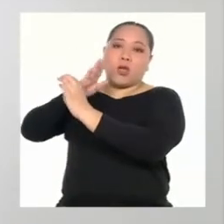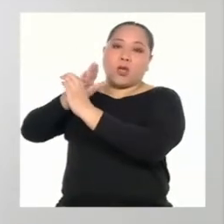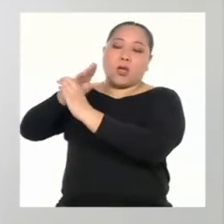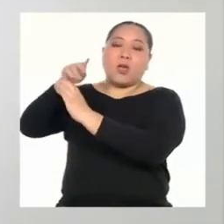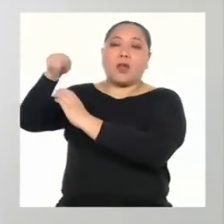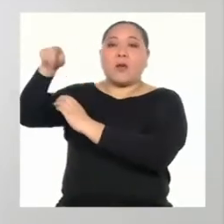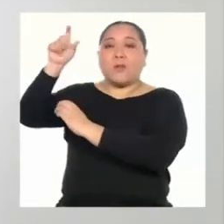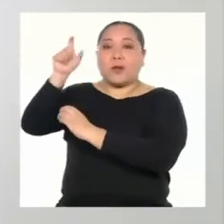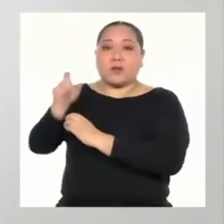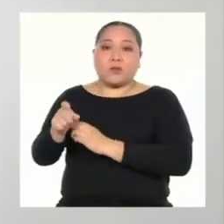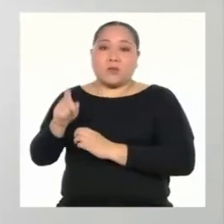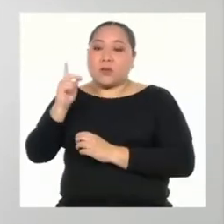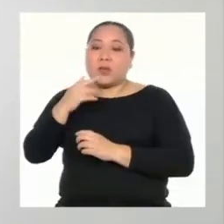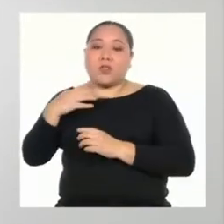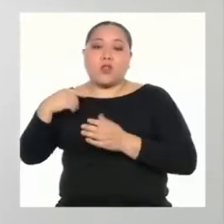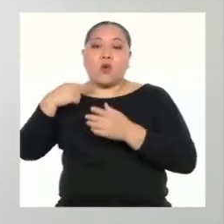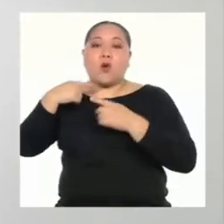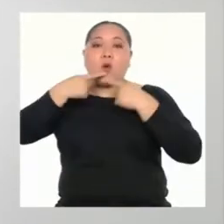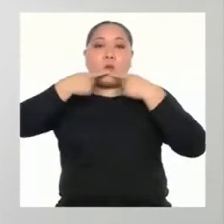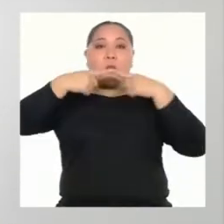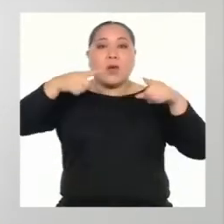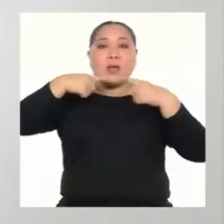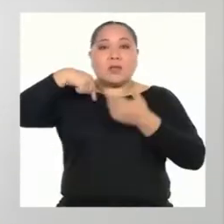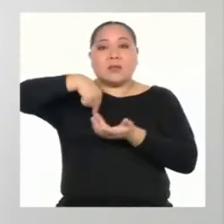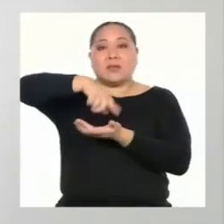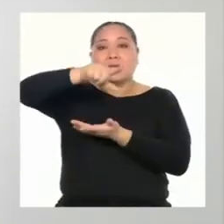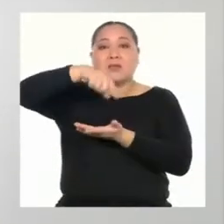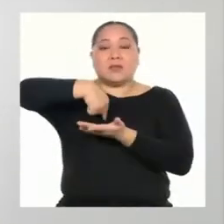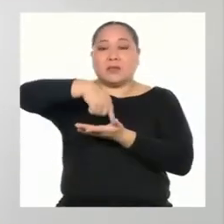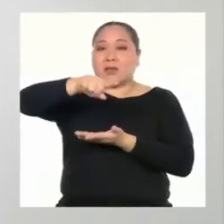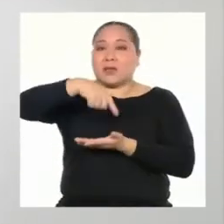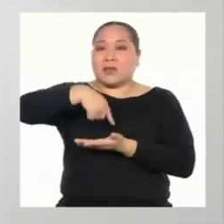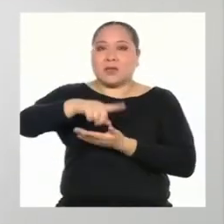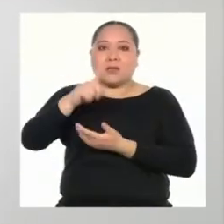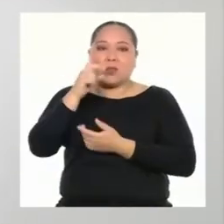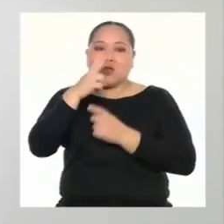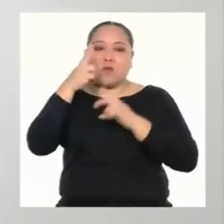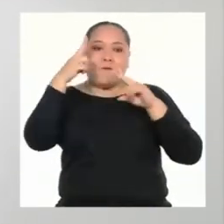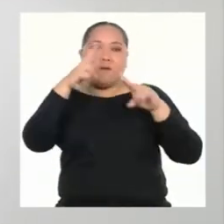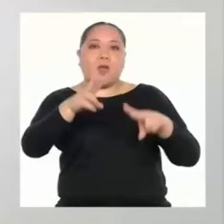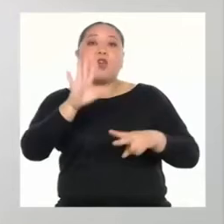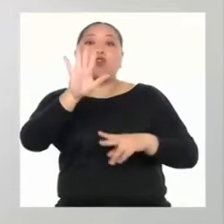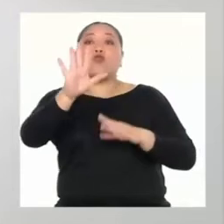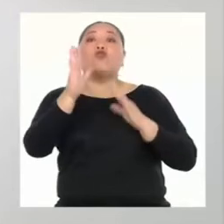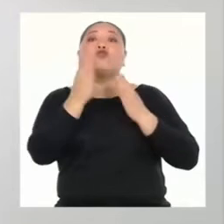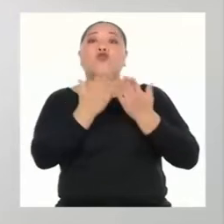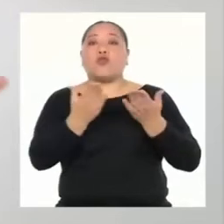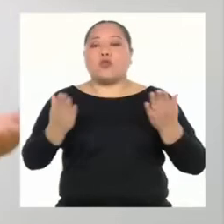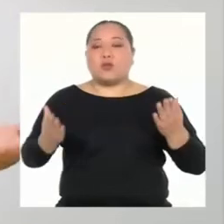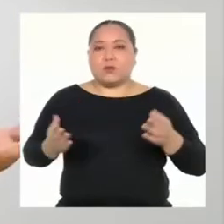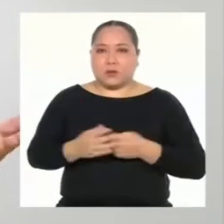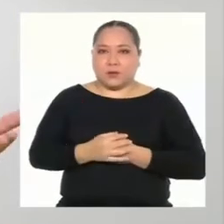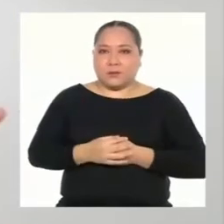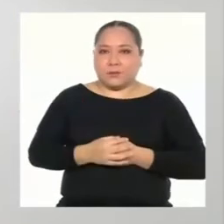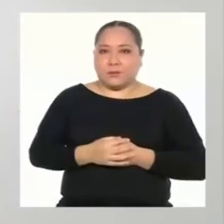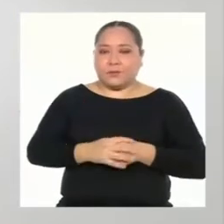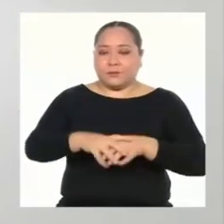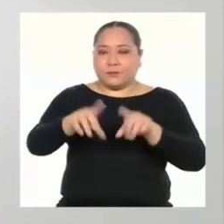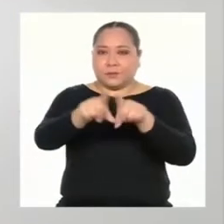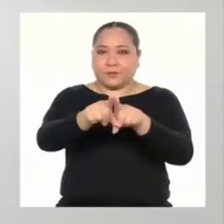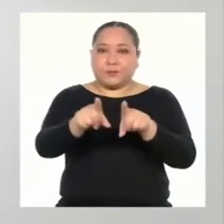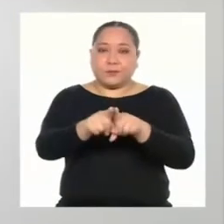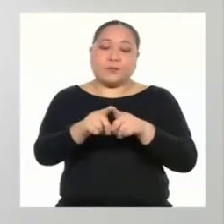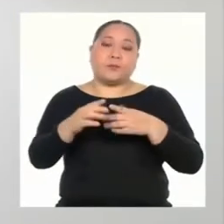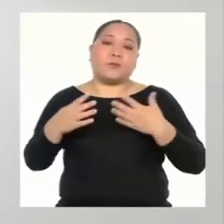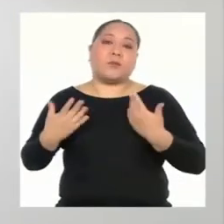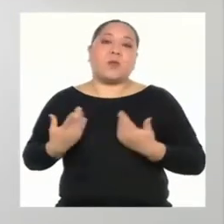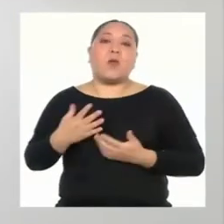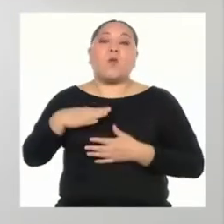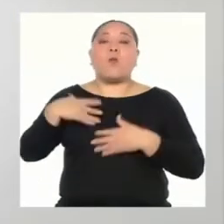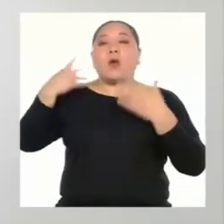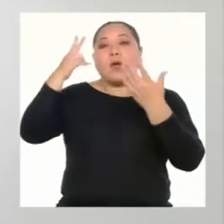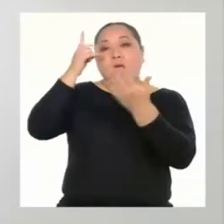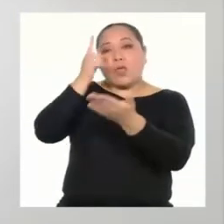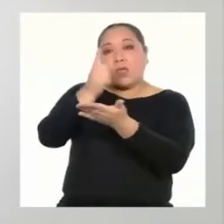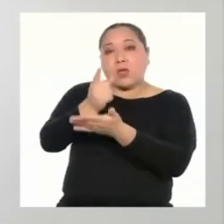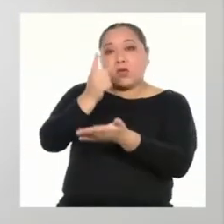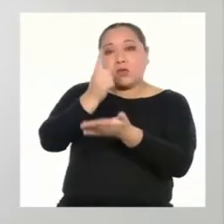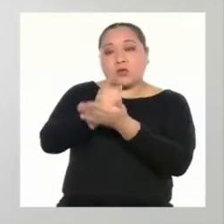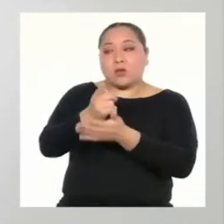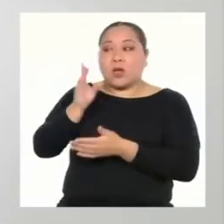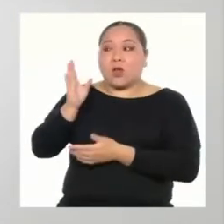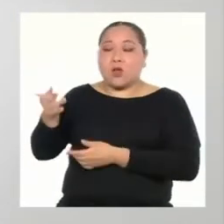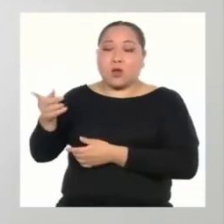para que ya no pueda enviarles mensajes y ya no pueda ver sus publicaciones. Asimismo, se pueden denunciar